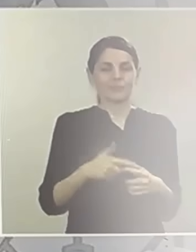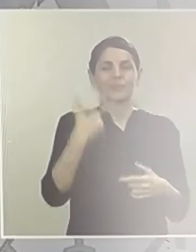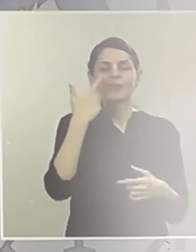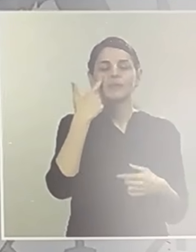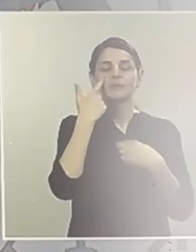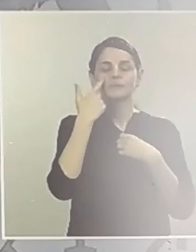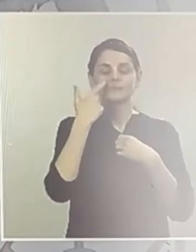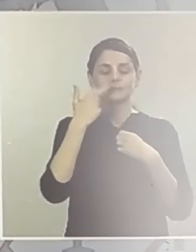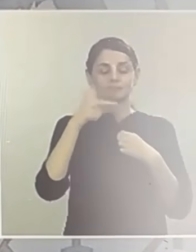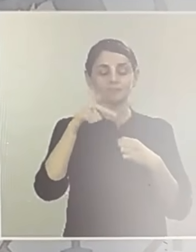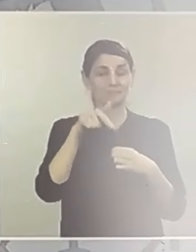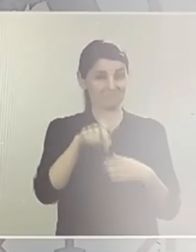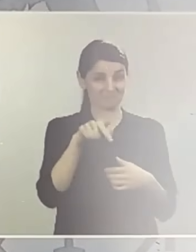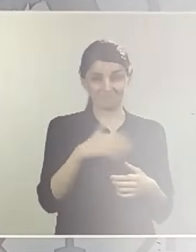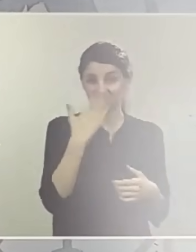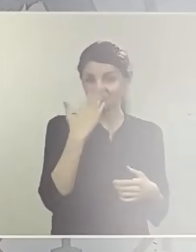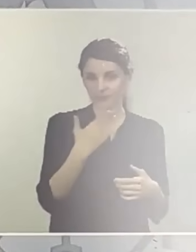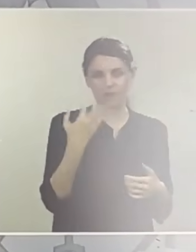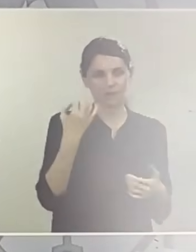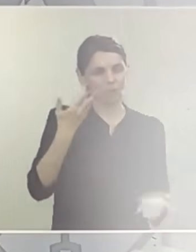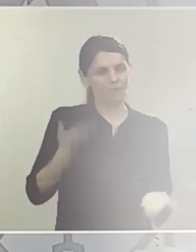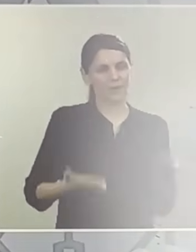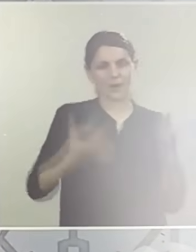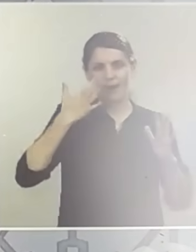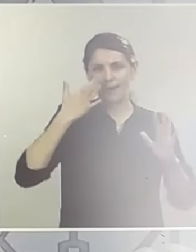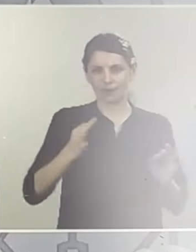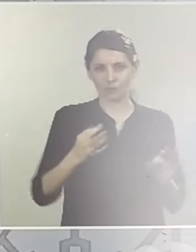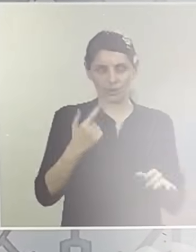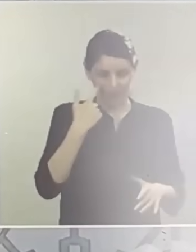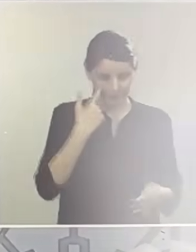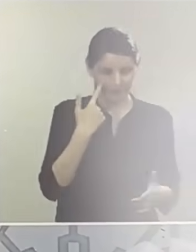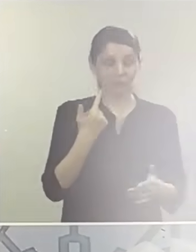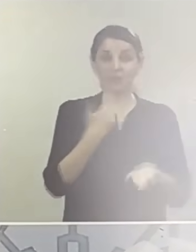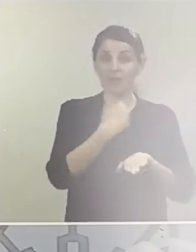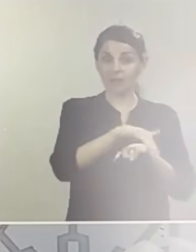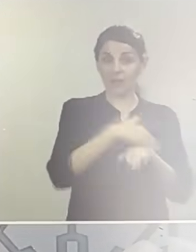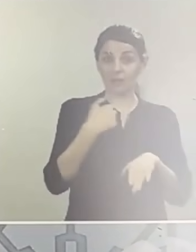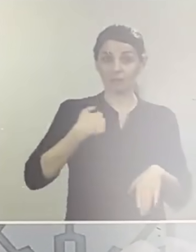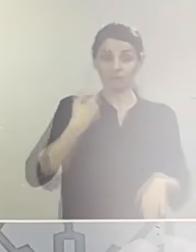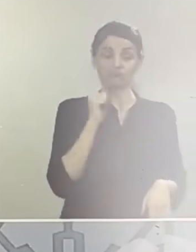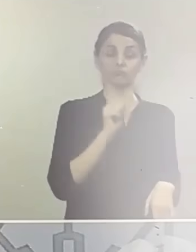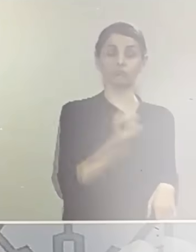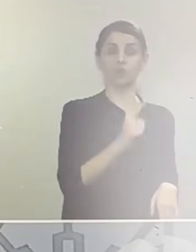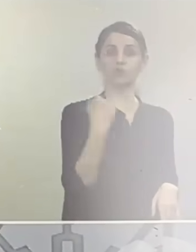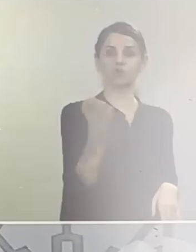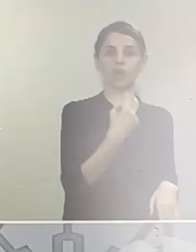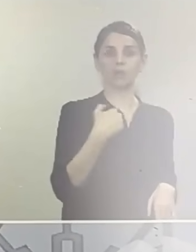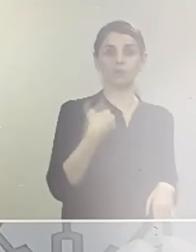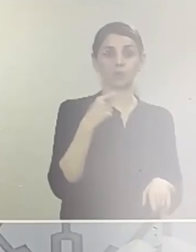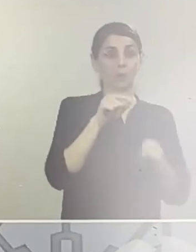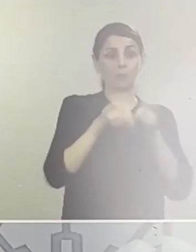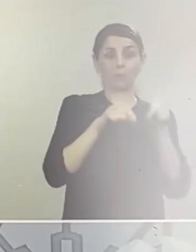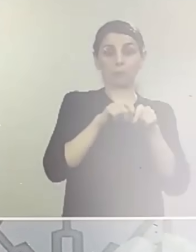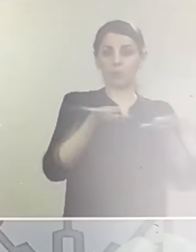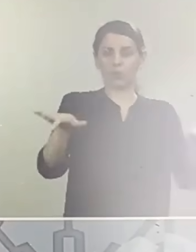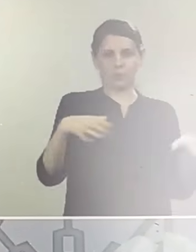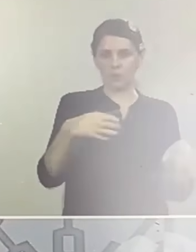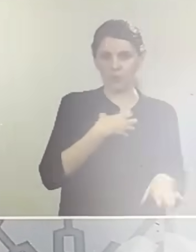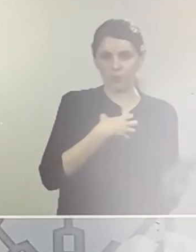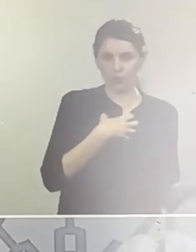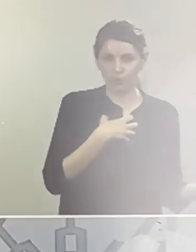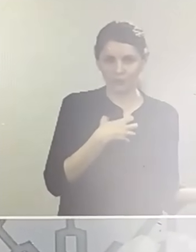Esto es una cuestión de riesgos. Una persona sola no puede transmitir a nadie. Es cierto que no podemos